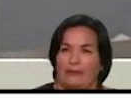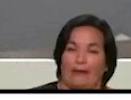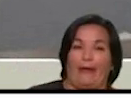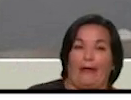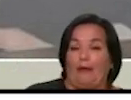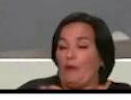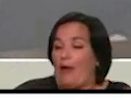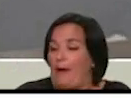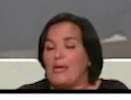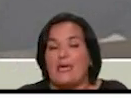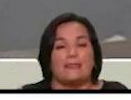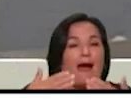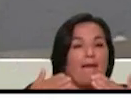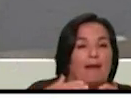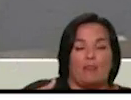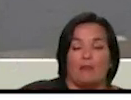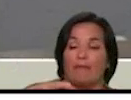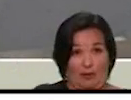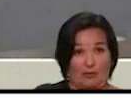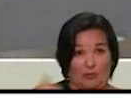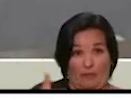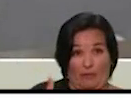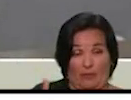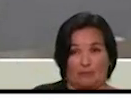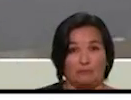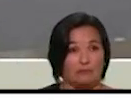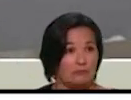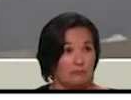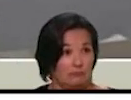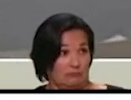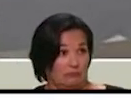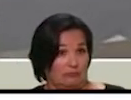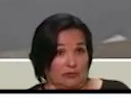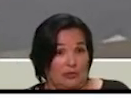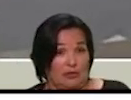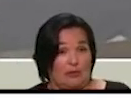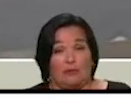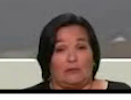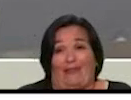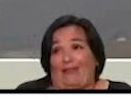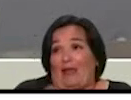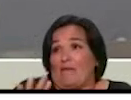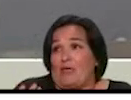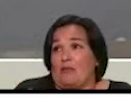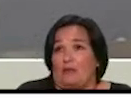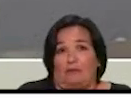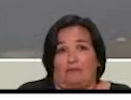En una mesa. Lo tenemos que entender así. Es del diario Vivir eso.